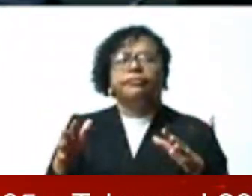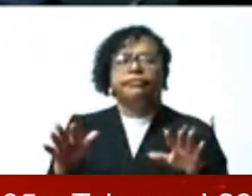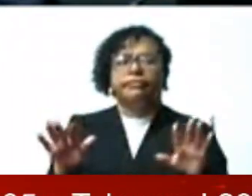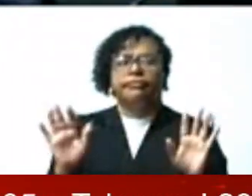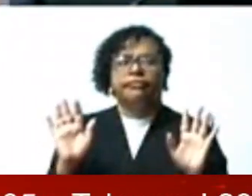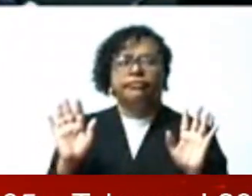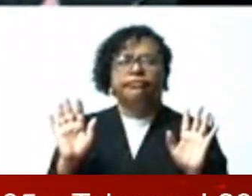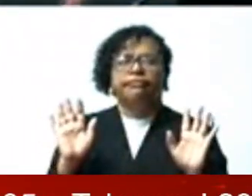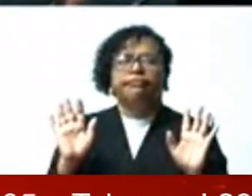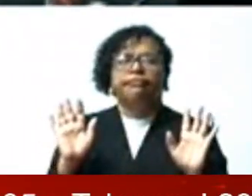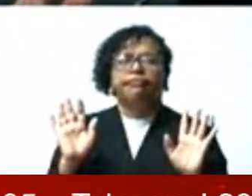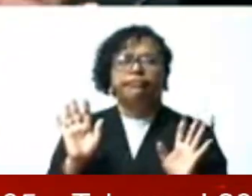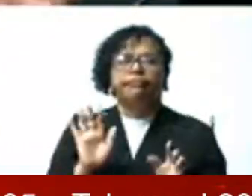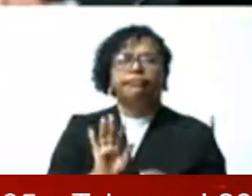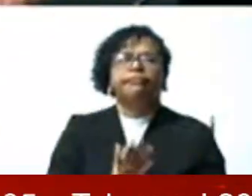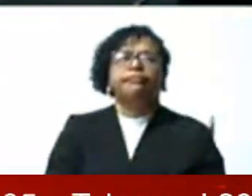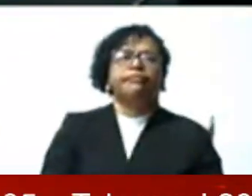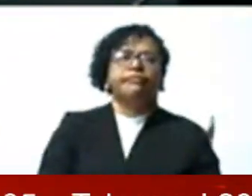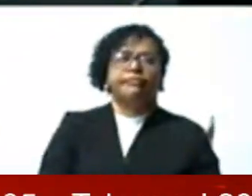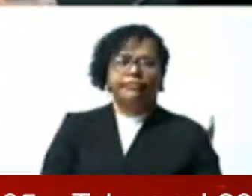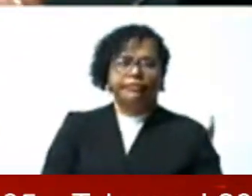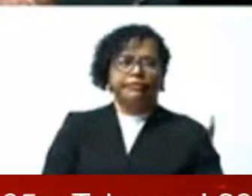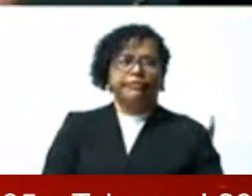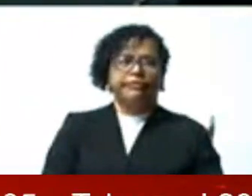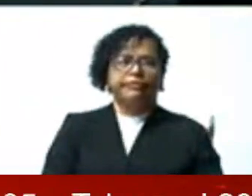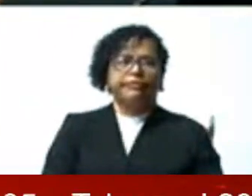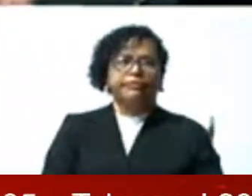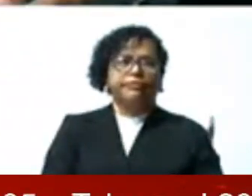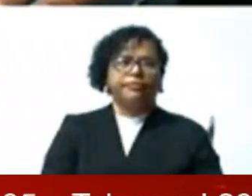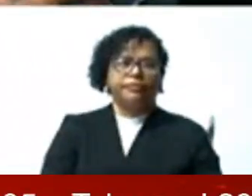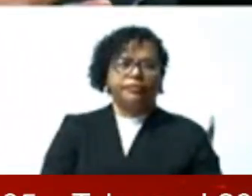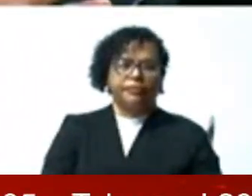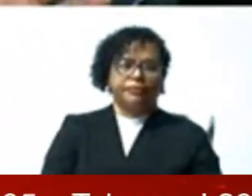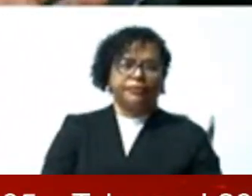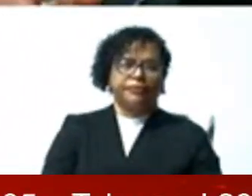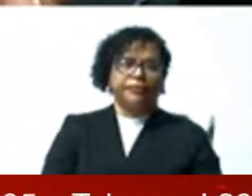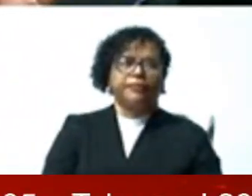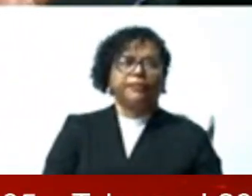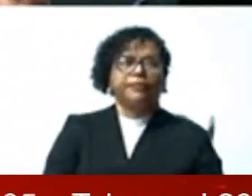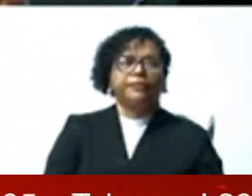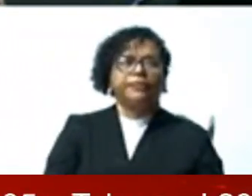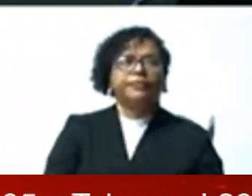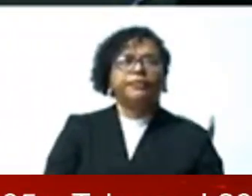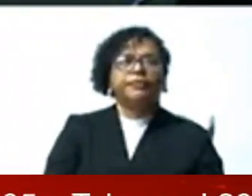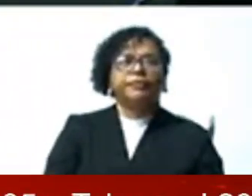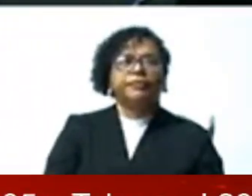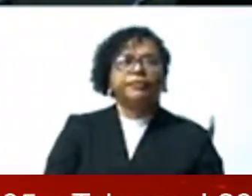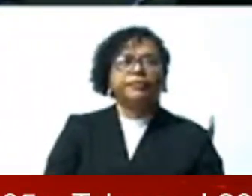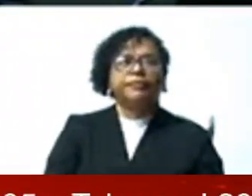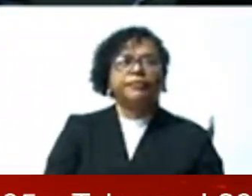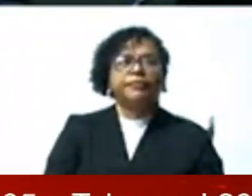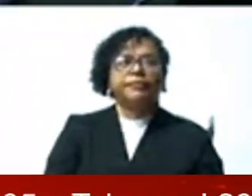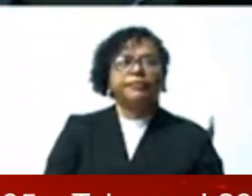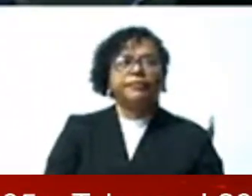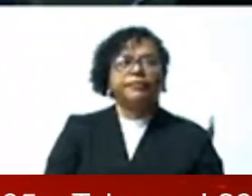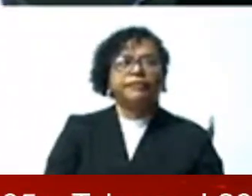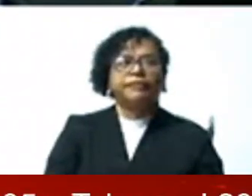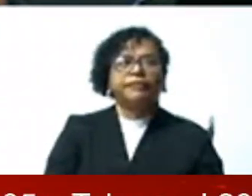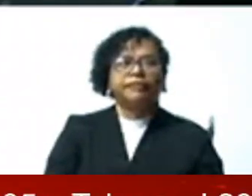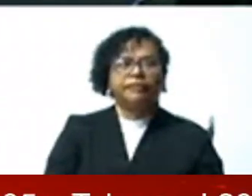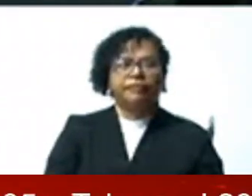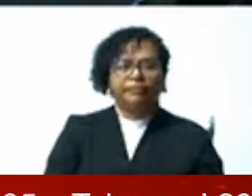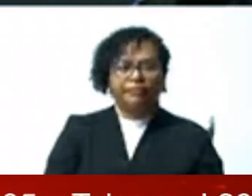Cacata se juntan, viene esto que pasó hoy. Un encontronazo entre